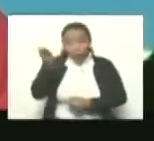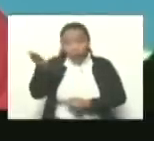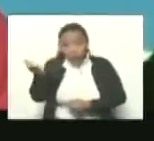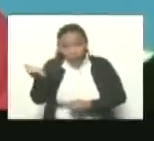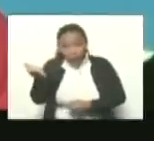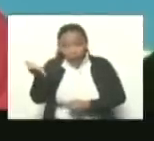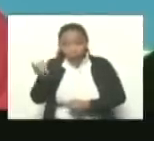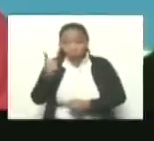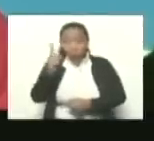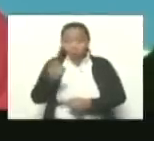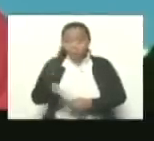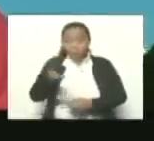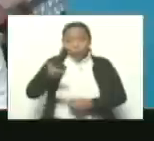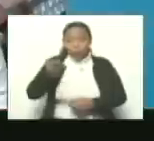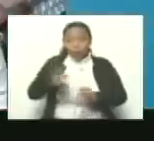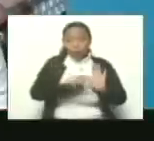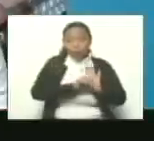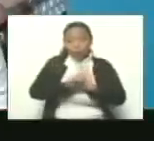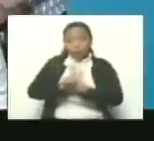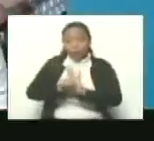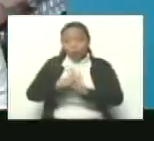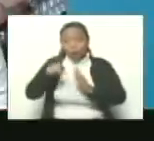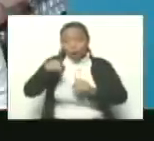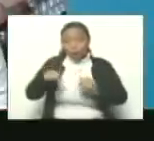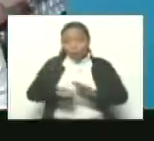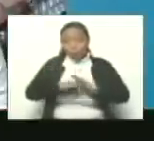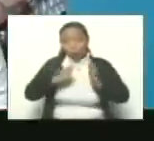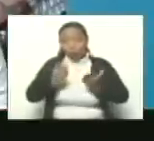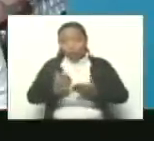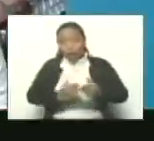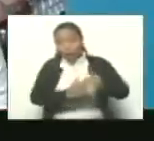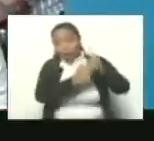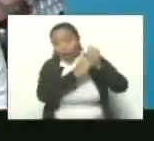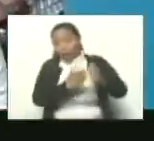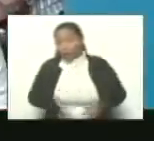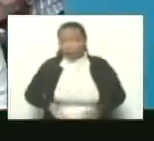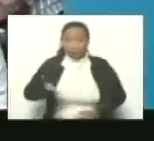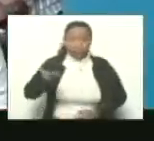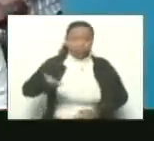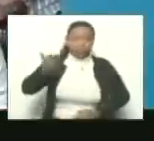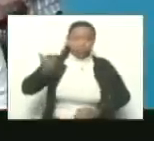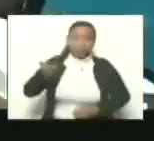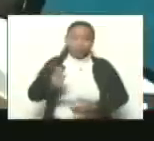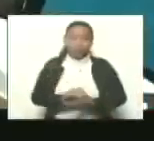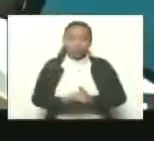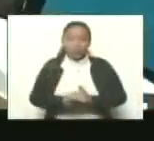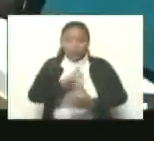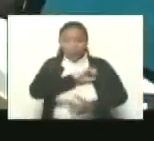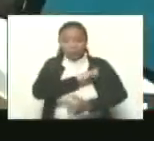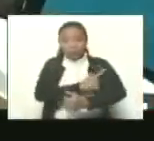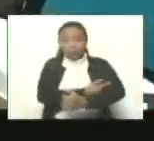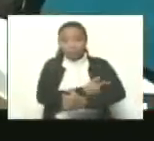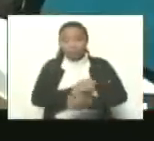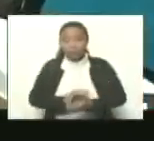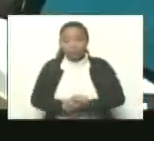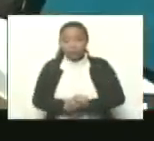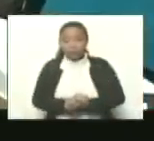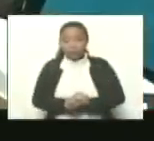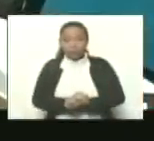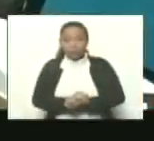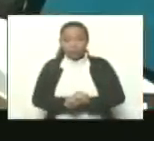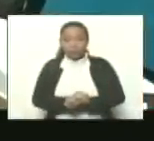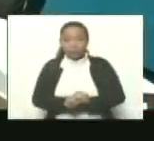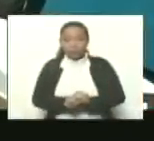de los símbolos más importantes del mundo del sur y de las fuerzas de liberación en el mundo.